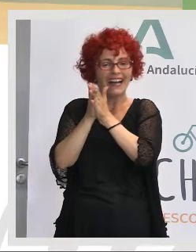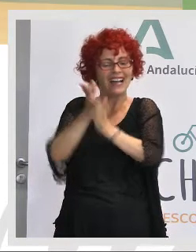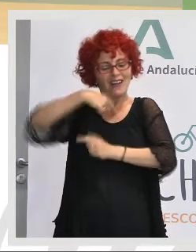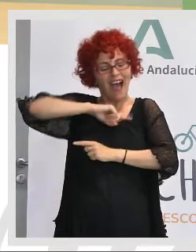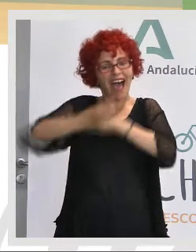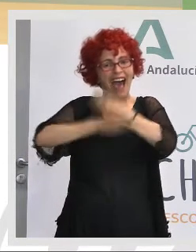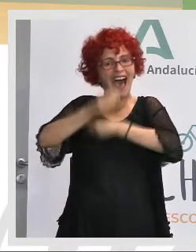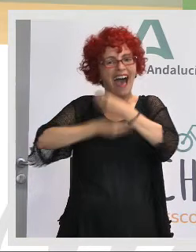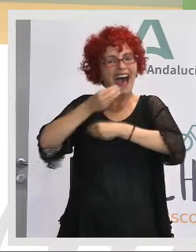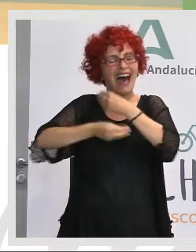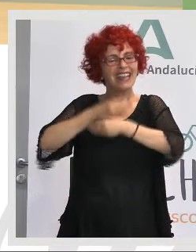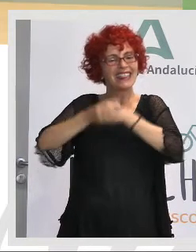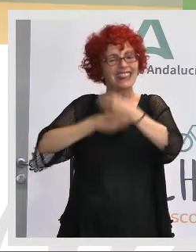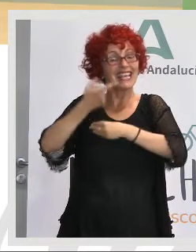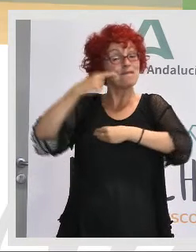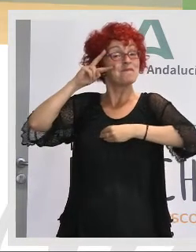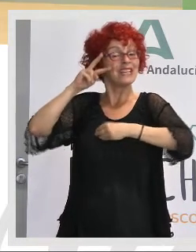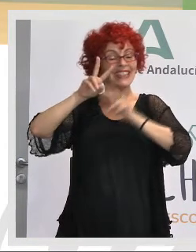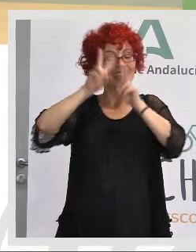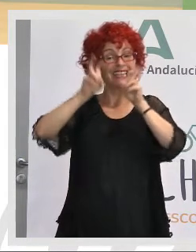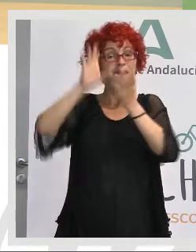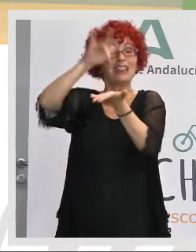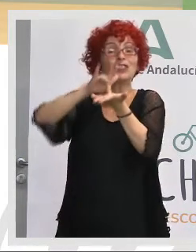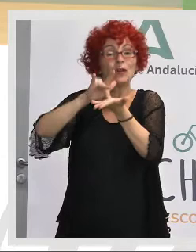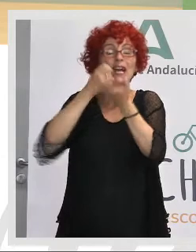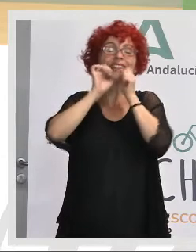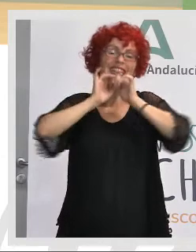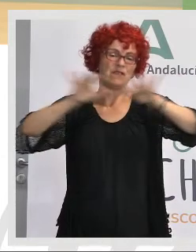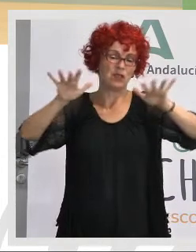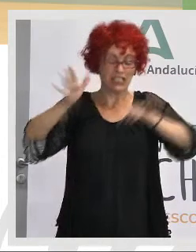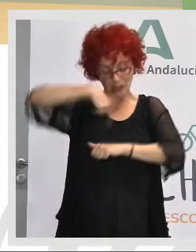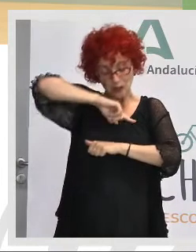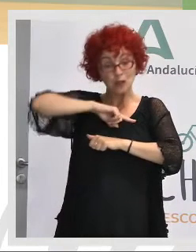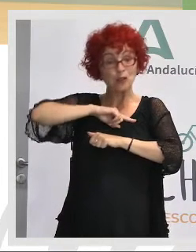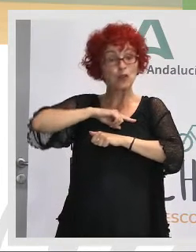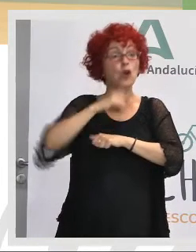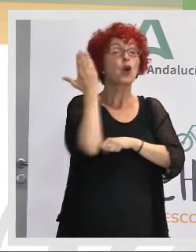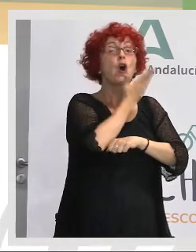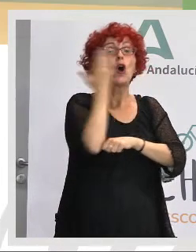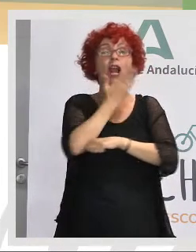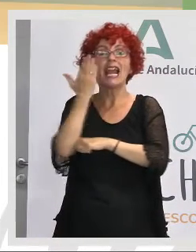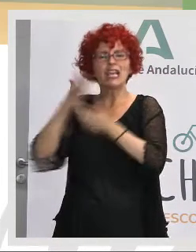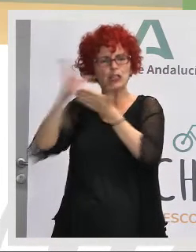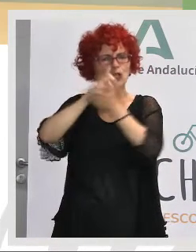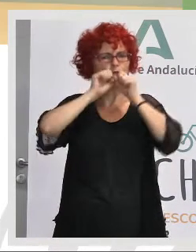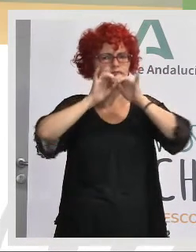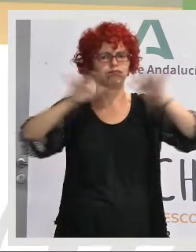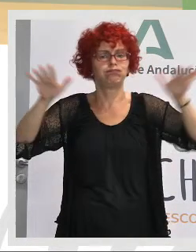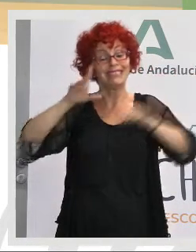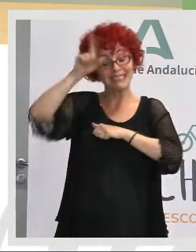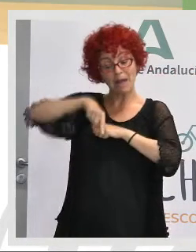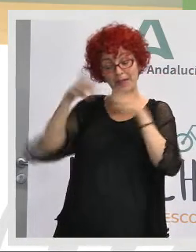de esta experiencia, pues también difundirla al resto del cole. El Instituto de Granada